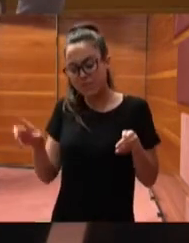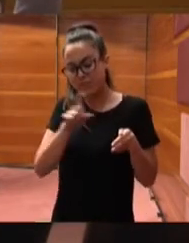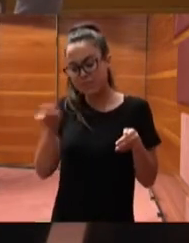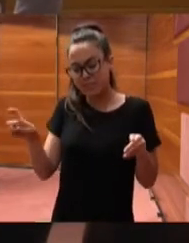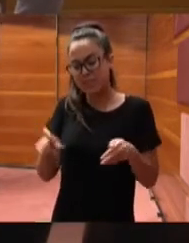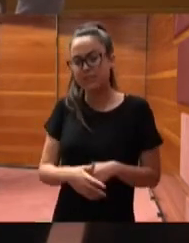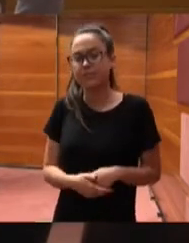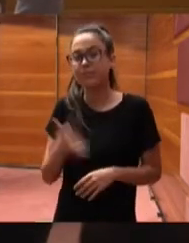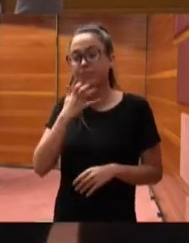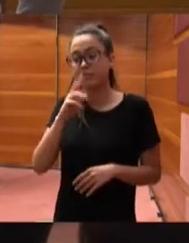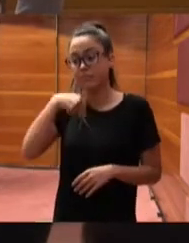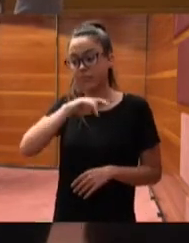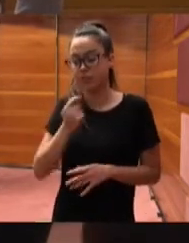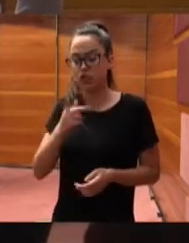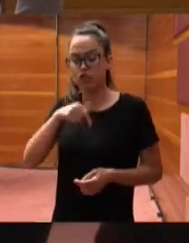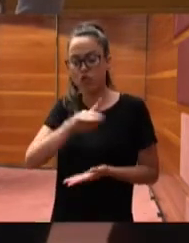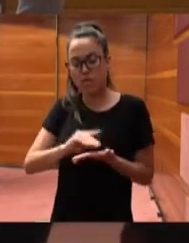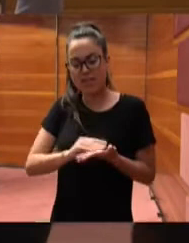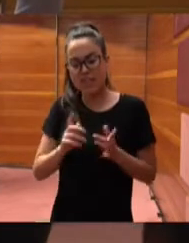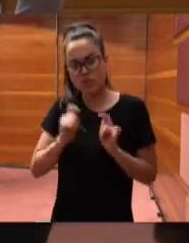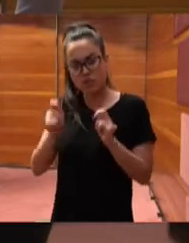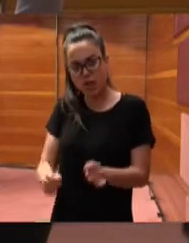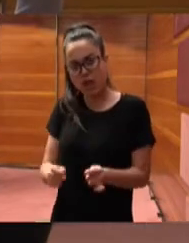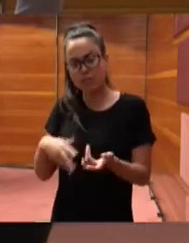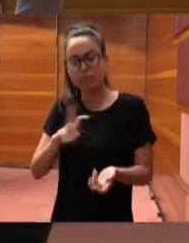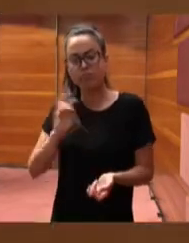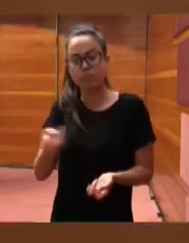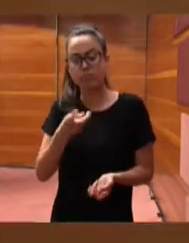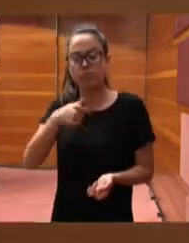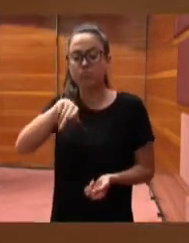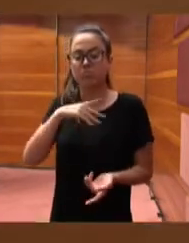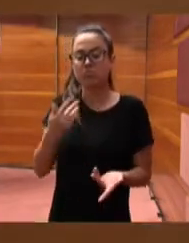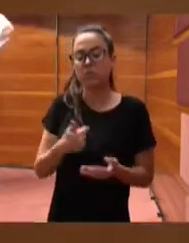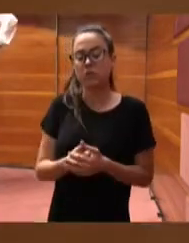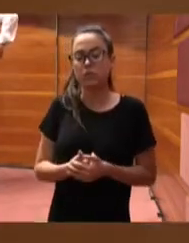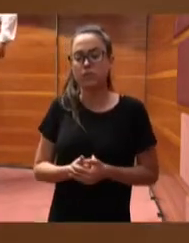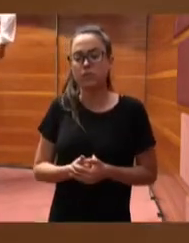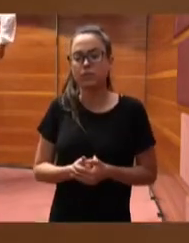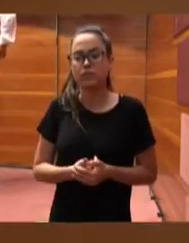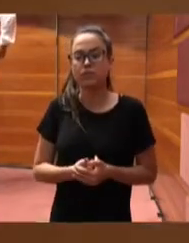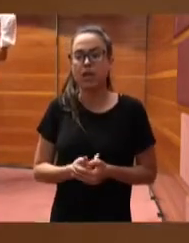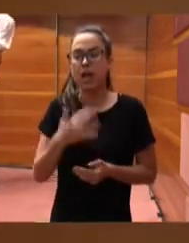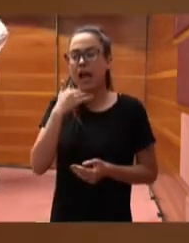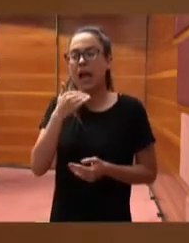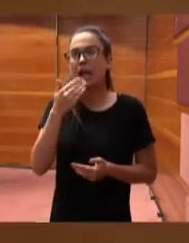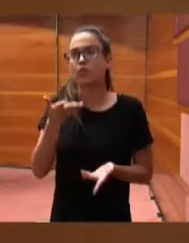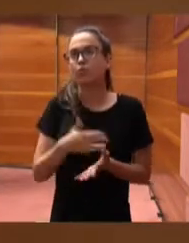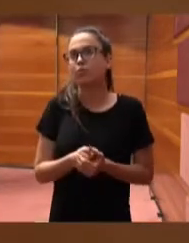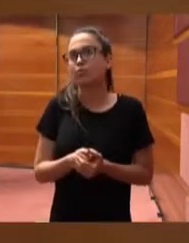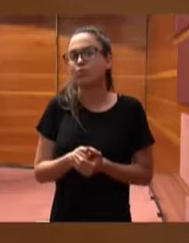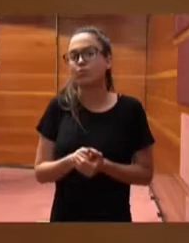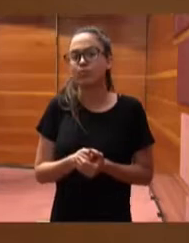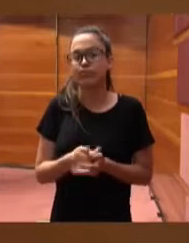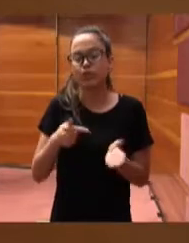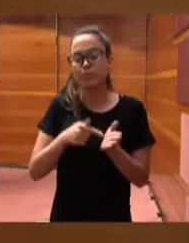Si aportan algo, aportamos datos, aportamos valor, tal, bueno, pues tenemos igual una compensación de forma